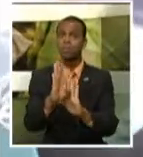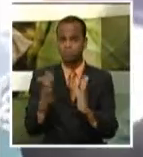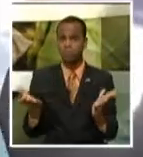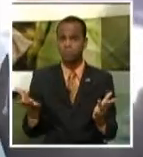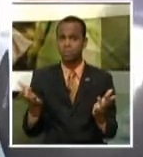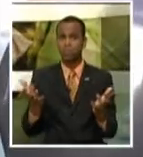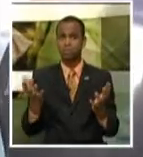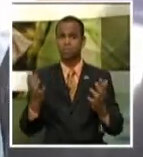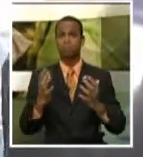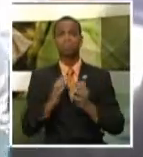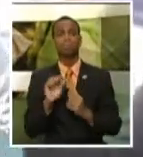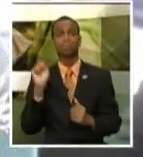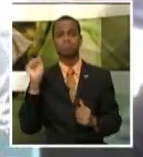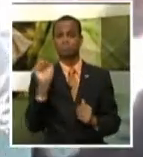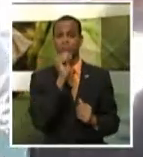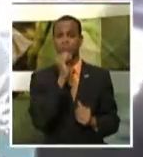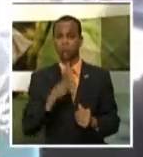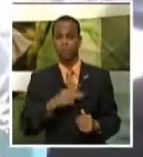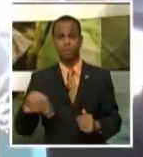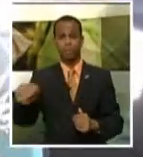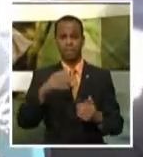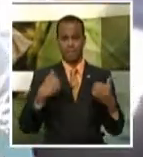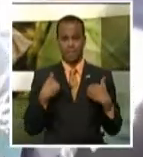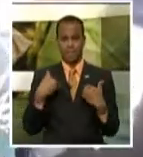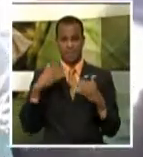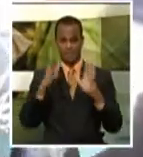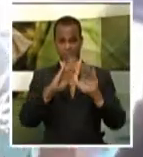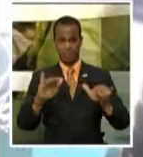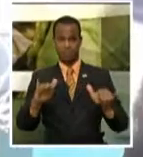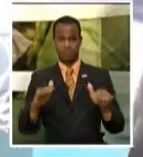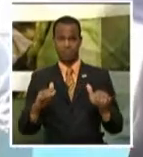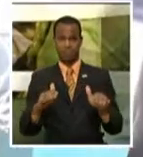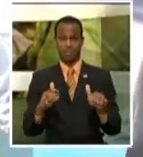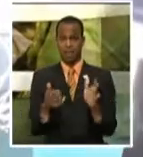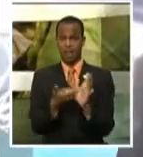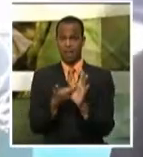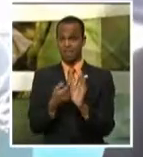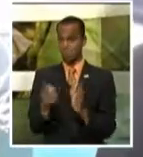Mujeres que tienen hijos incluso con más de un hombre.